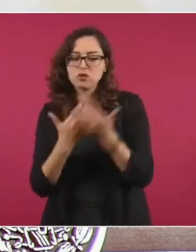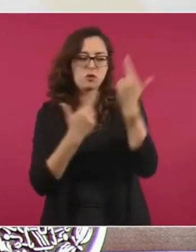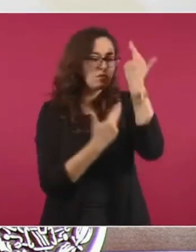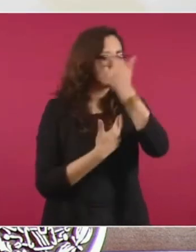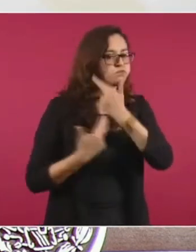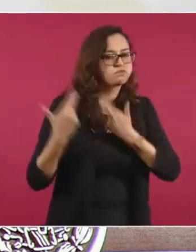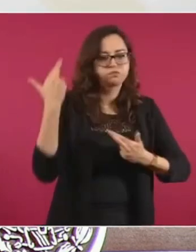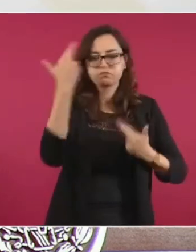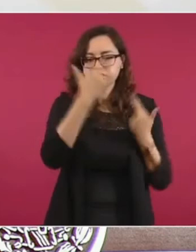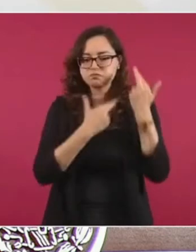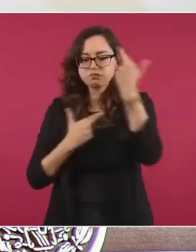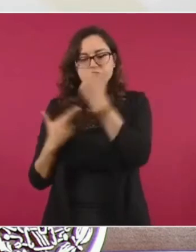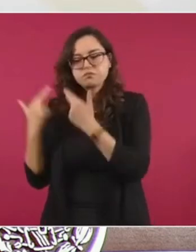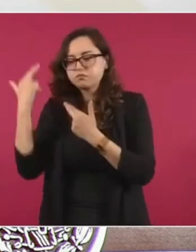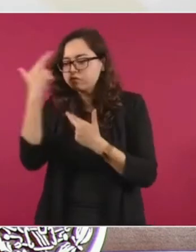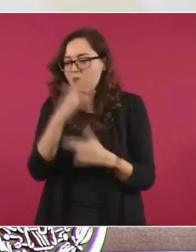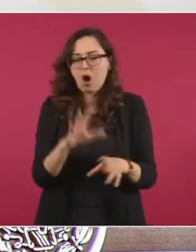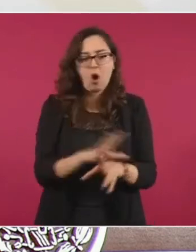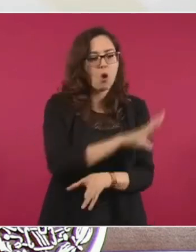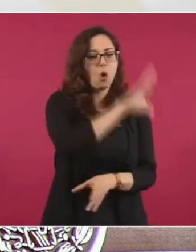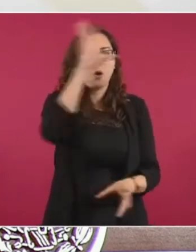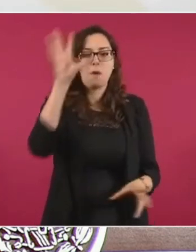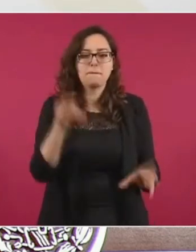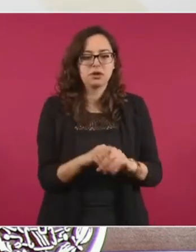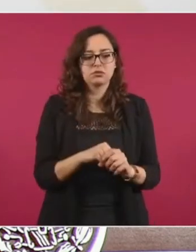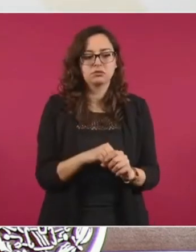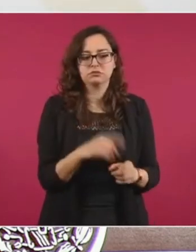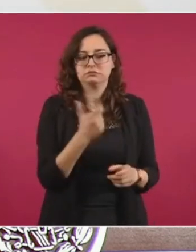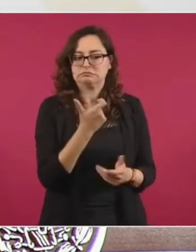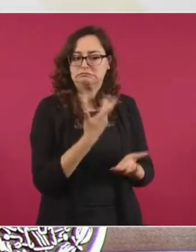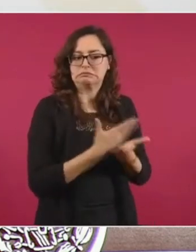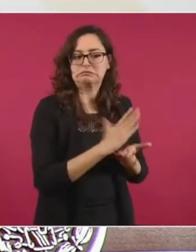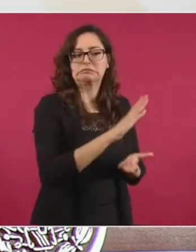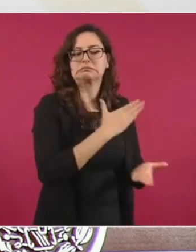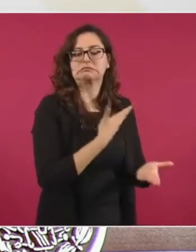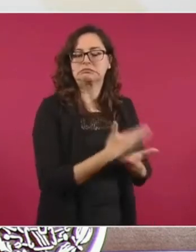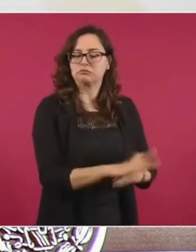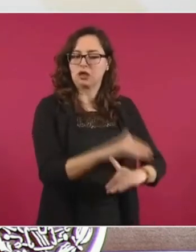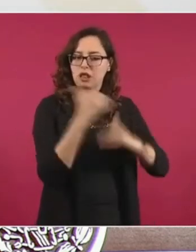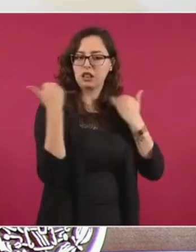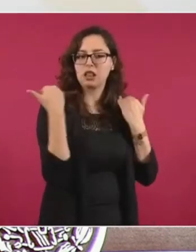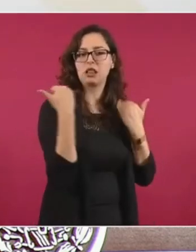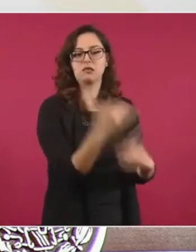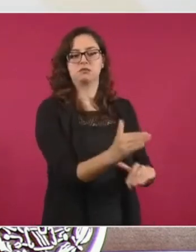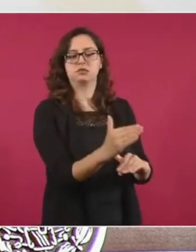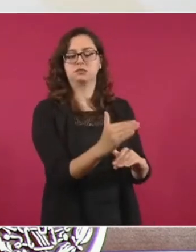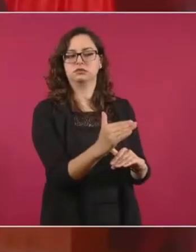Establecimos un límite para el pago de estos adeudos